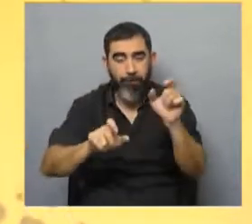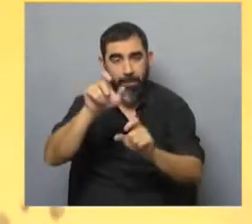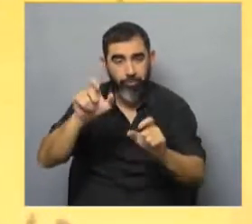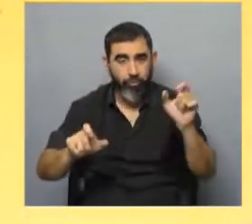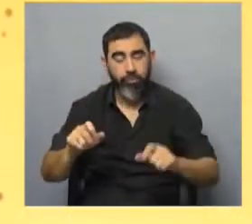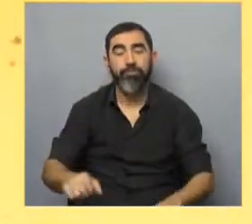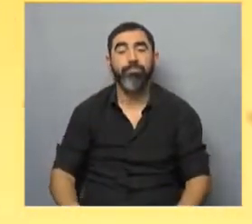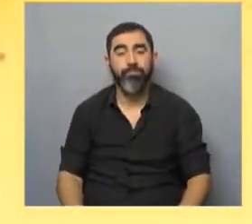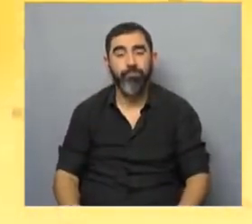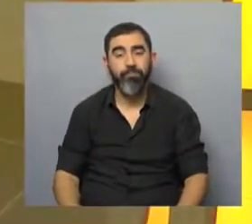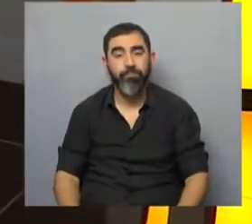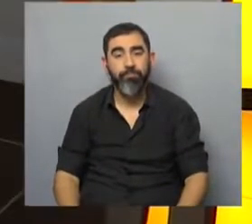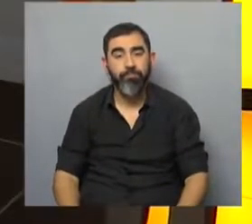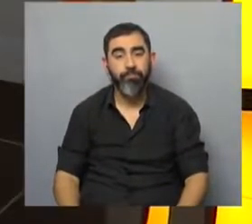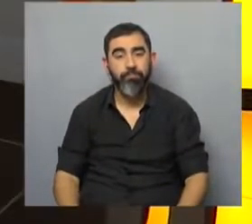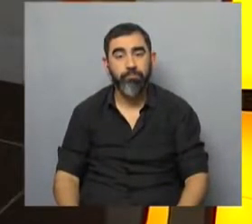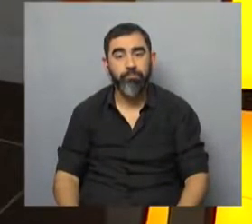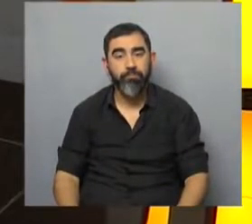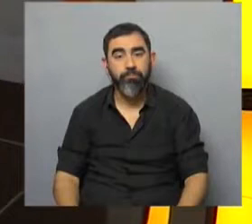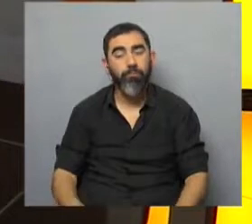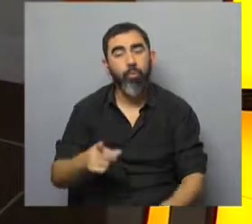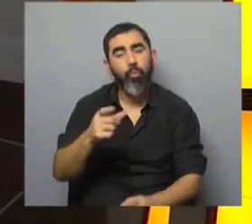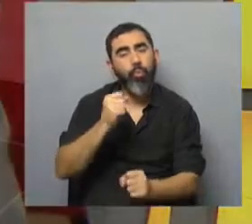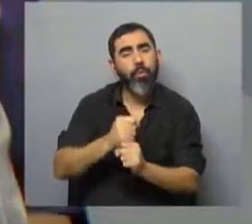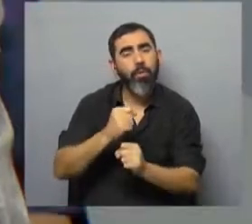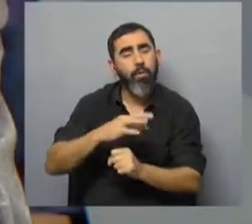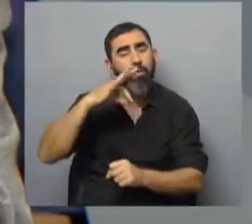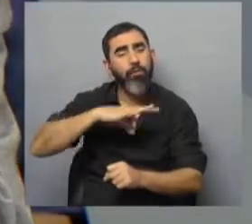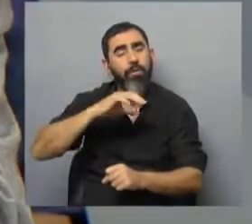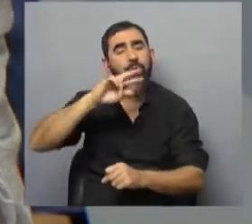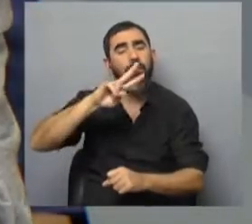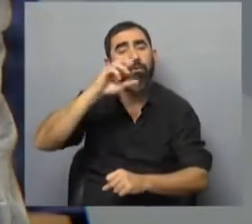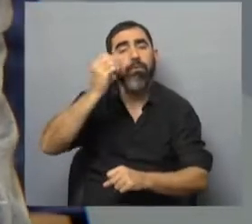todo. Tú hablabas hace un rato de tus trabajos con el virus vacunal y esa